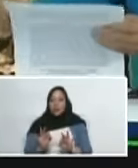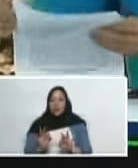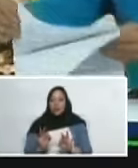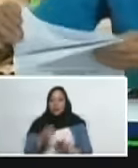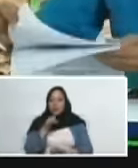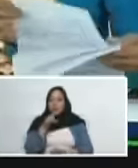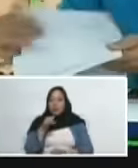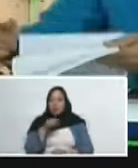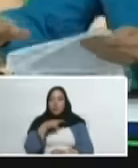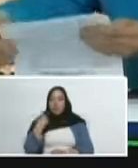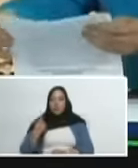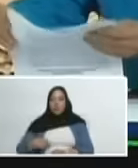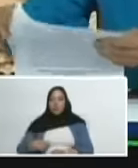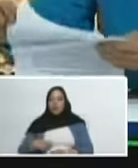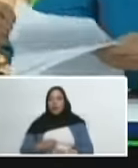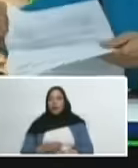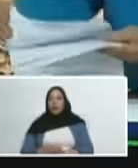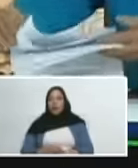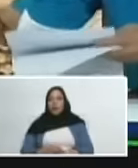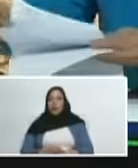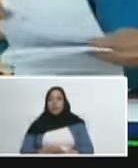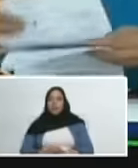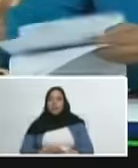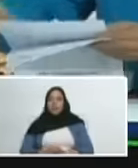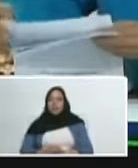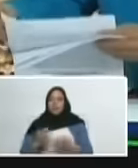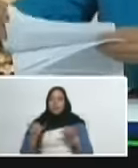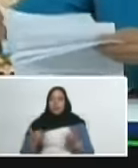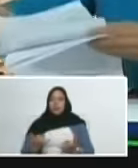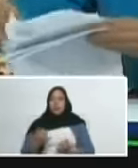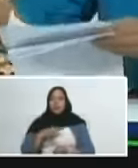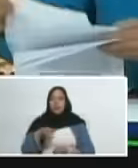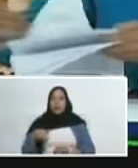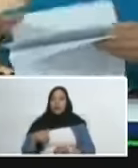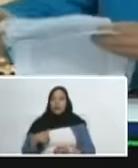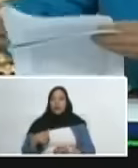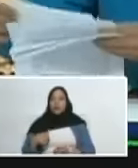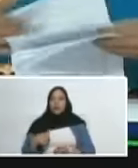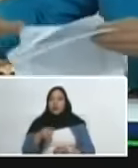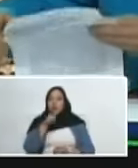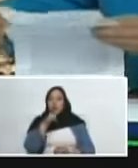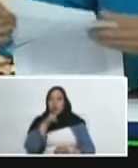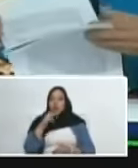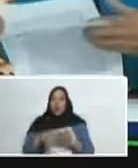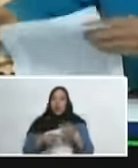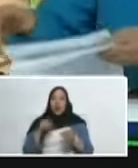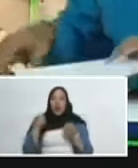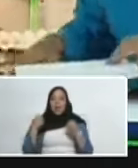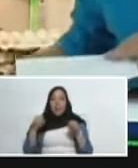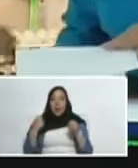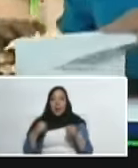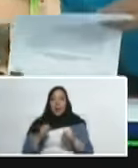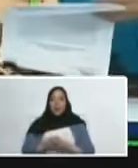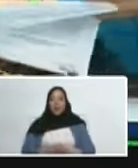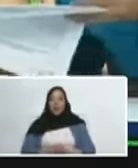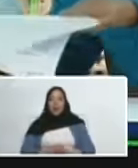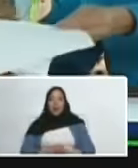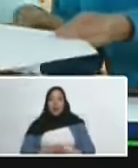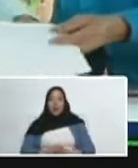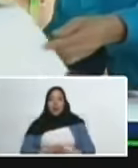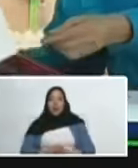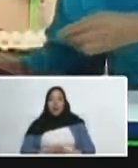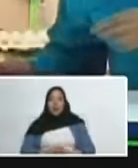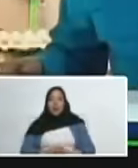Chandón. Permíteme el decreto, ya está listo, aquí está el decreto para que se ejecute.